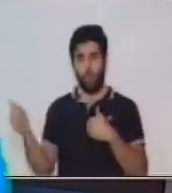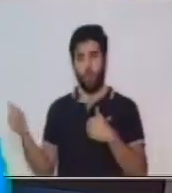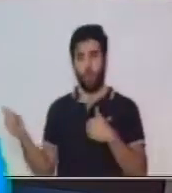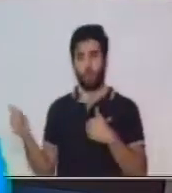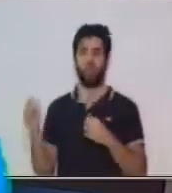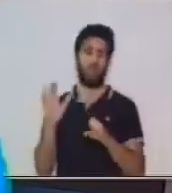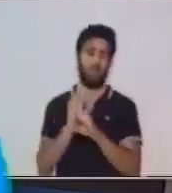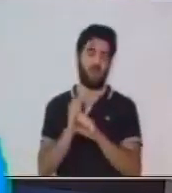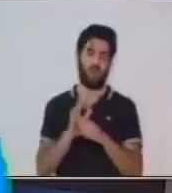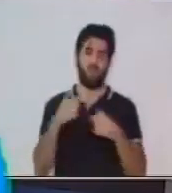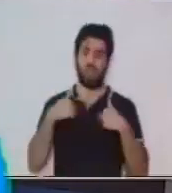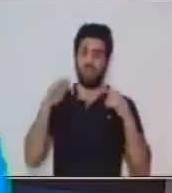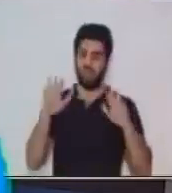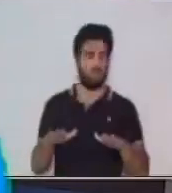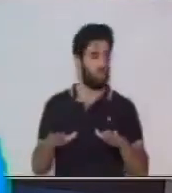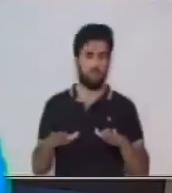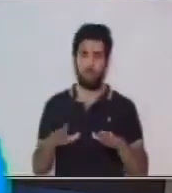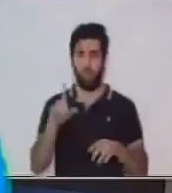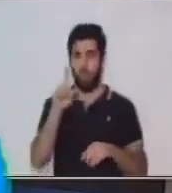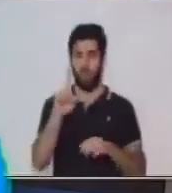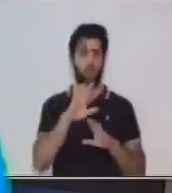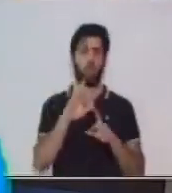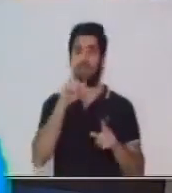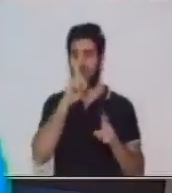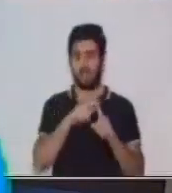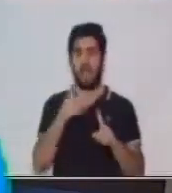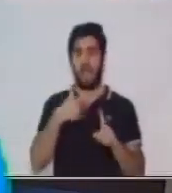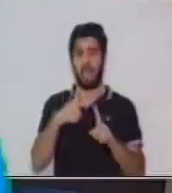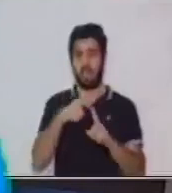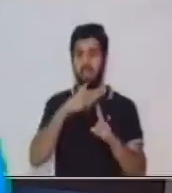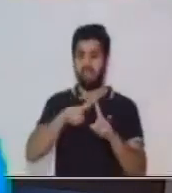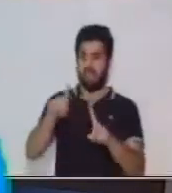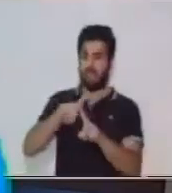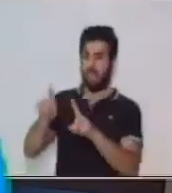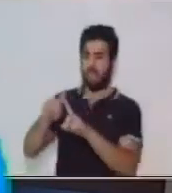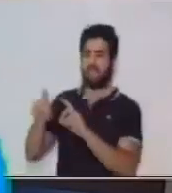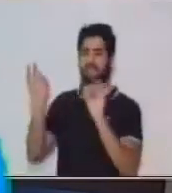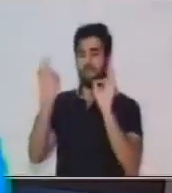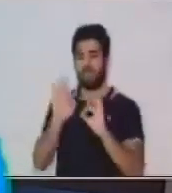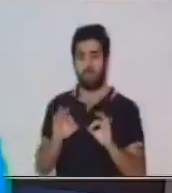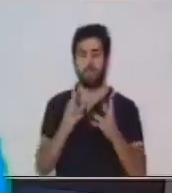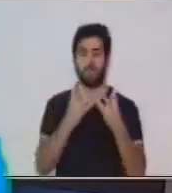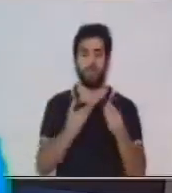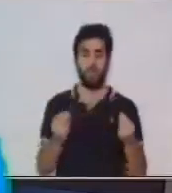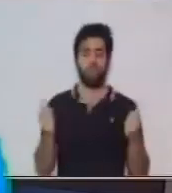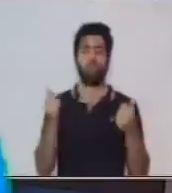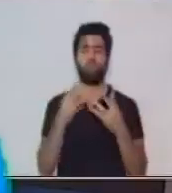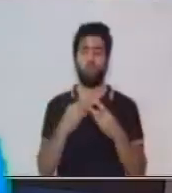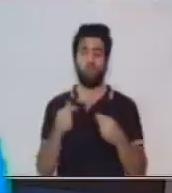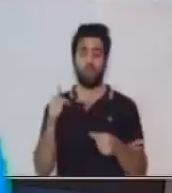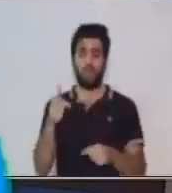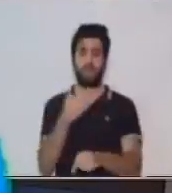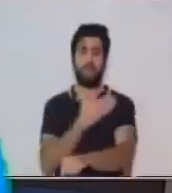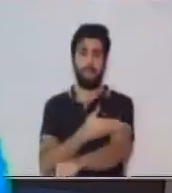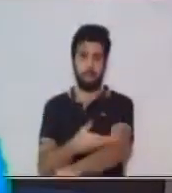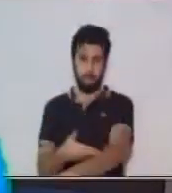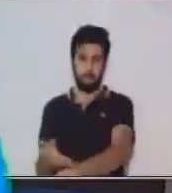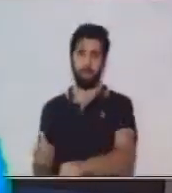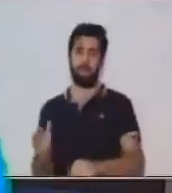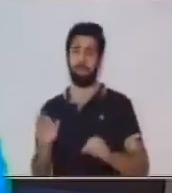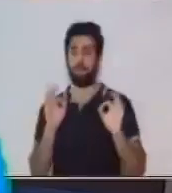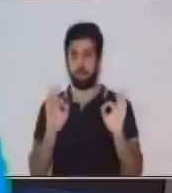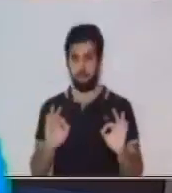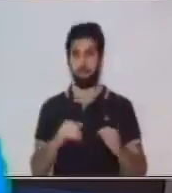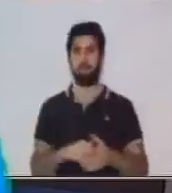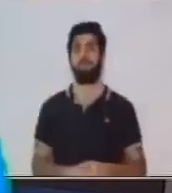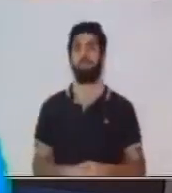solo desenlace, te giran en torno a varios, pero es dependiendo de las pistas que se le está dando. Exacto,